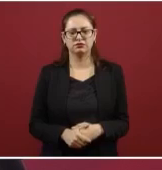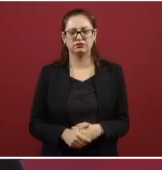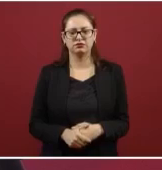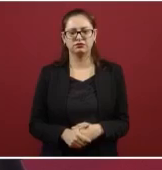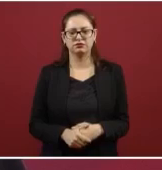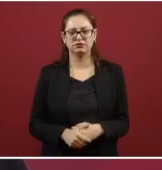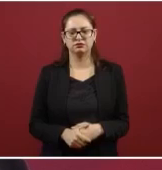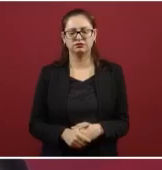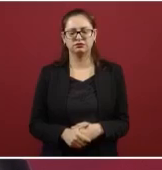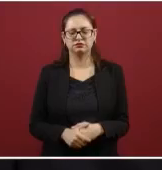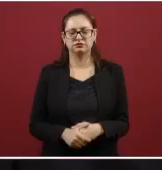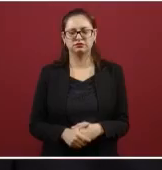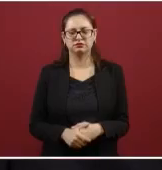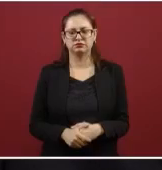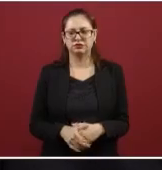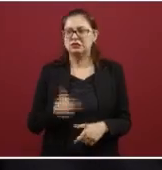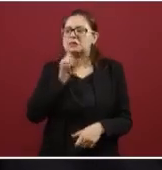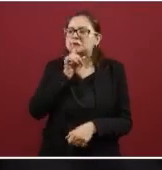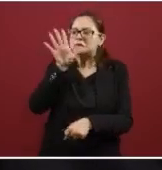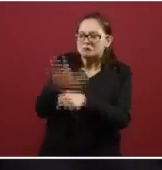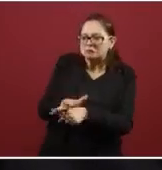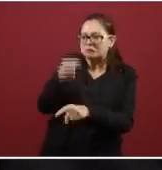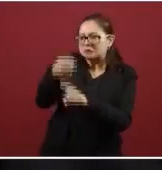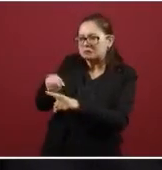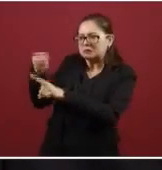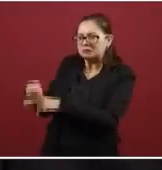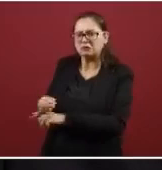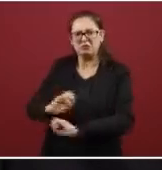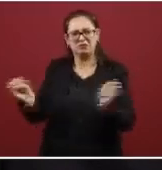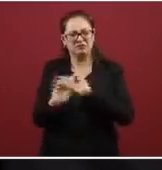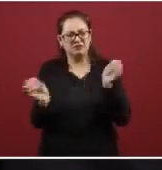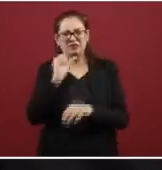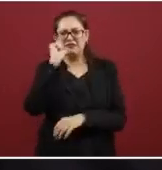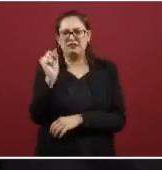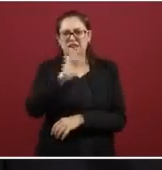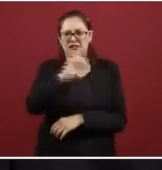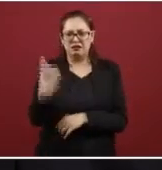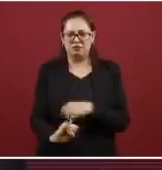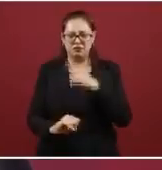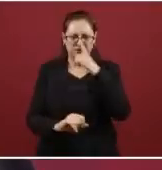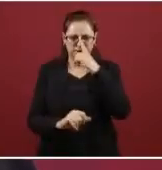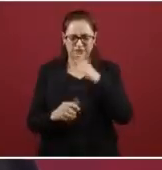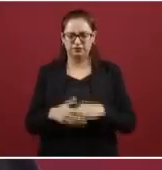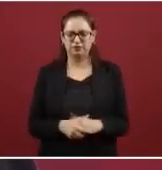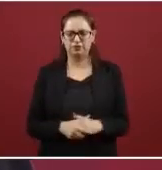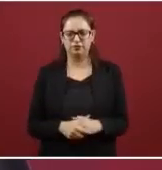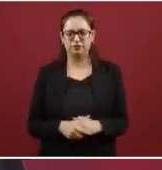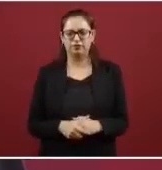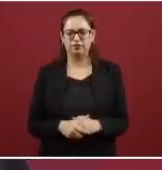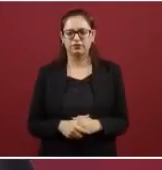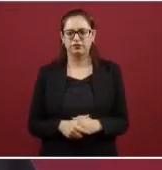incapaz de censurar a nadie. Y aquí